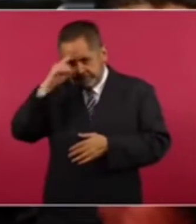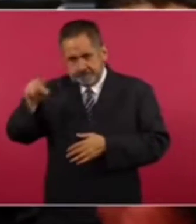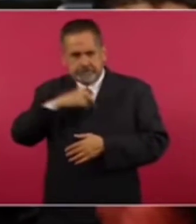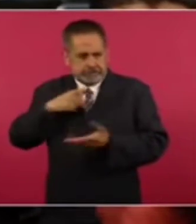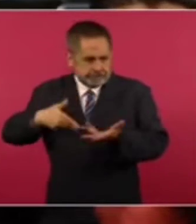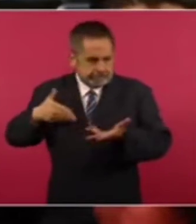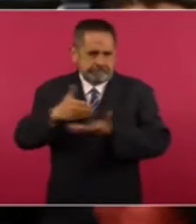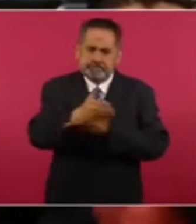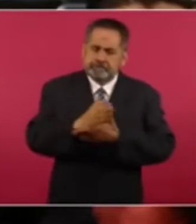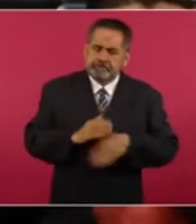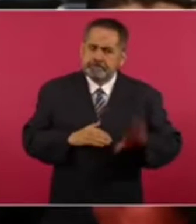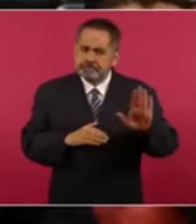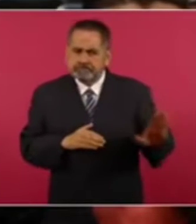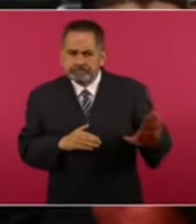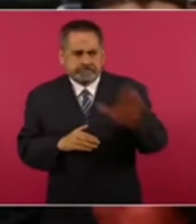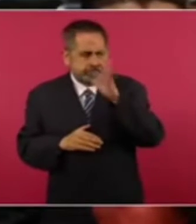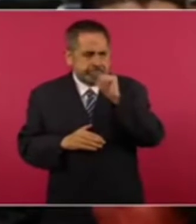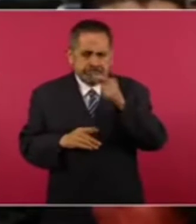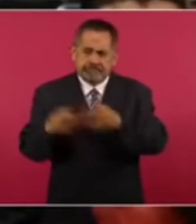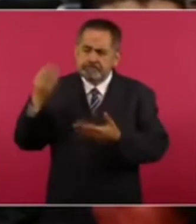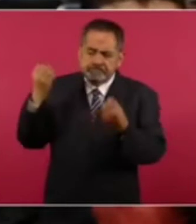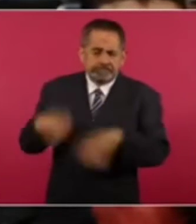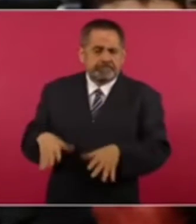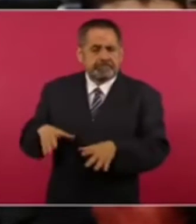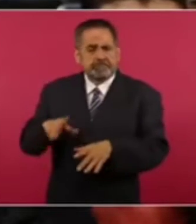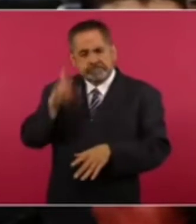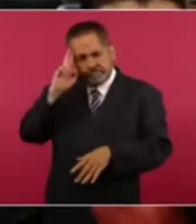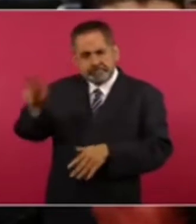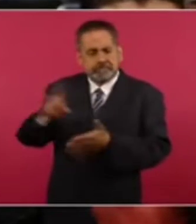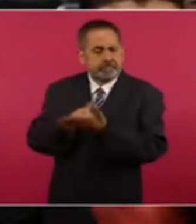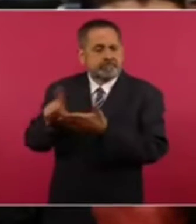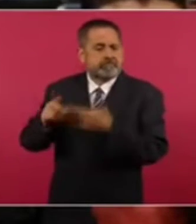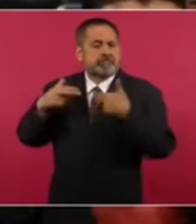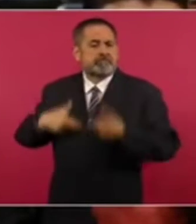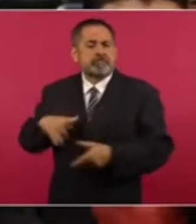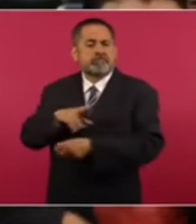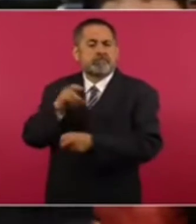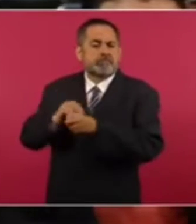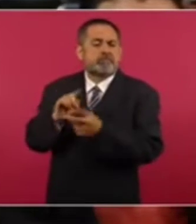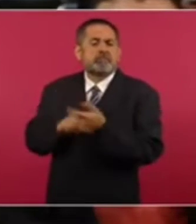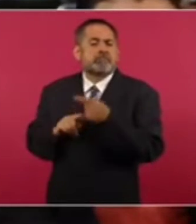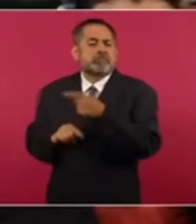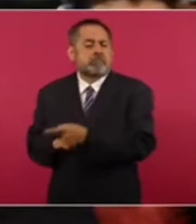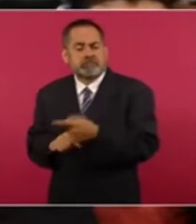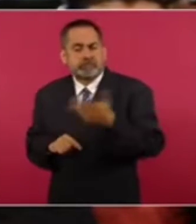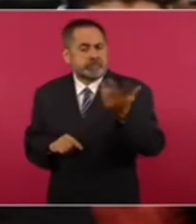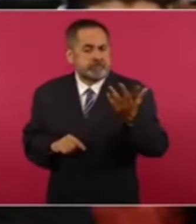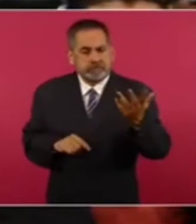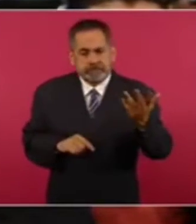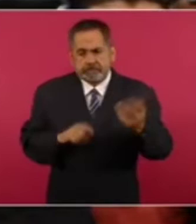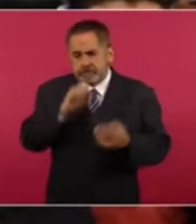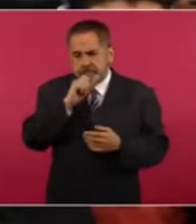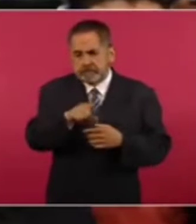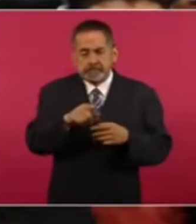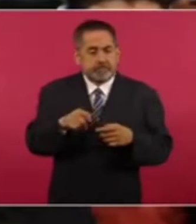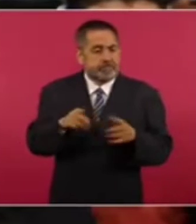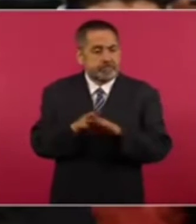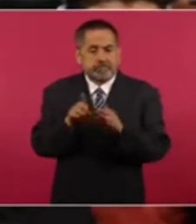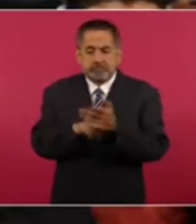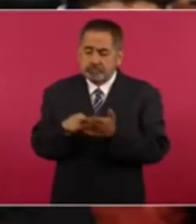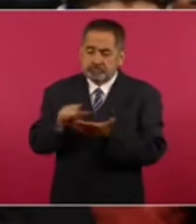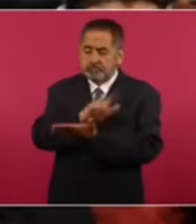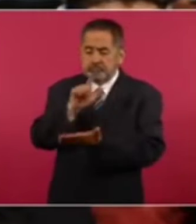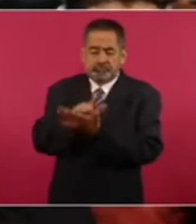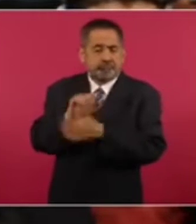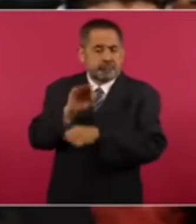estar diciendo pues que no se pueden vulnerar los derechos humanos y sobre todo estas garantías que están